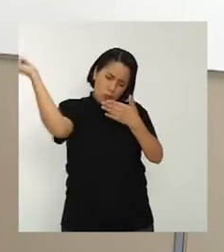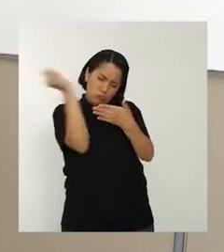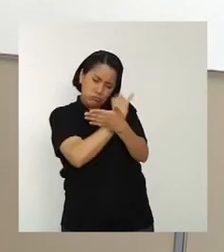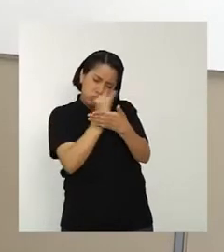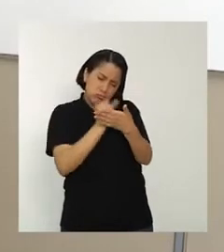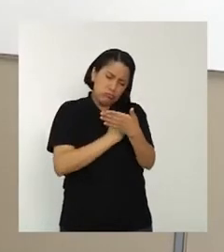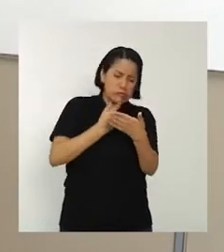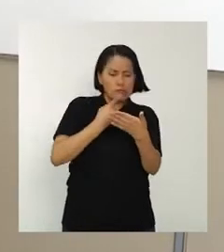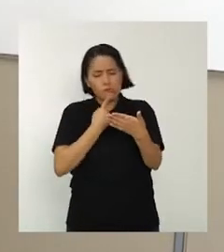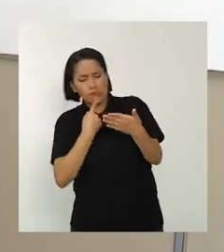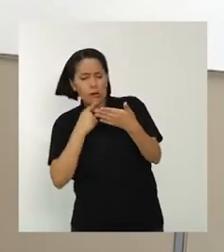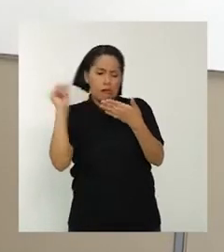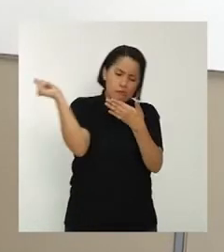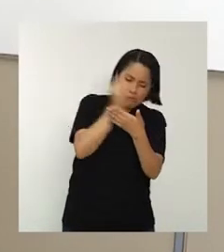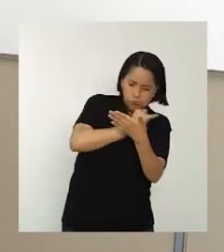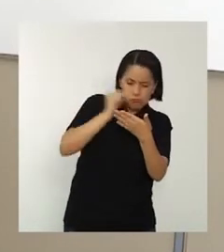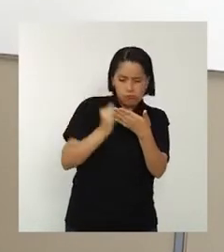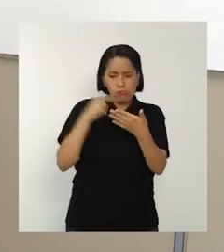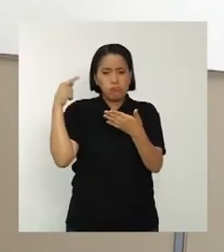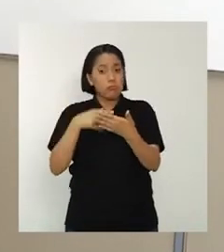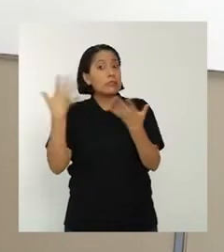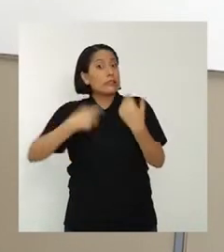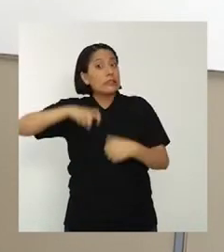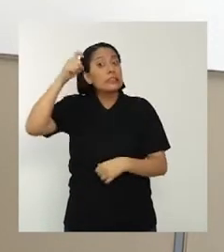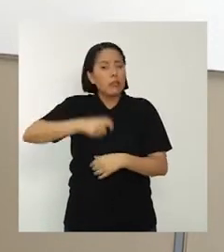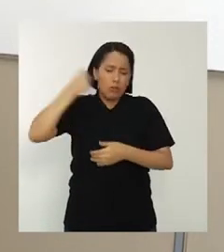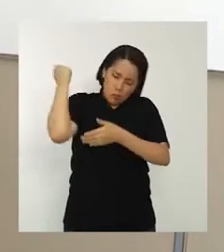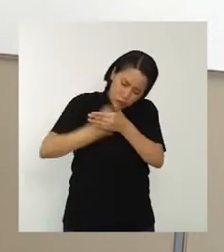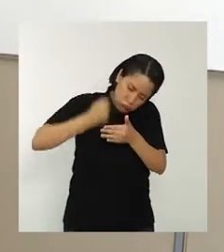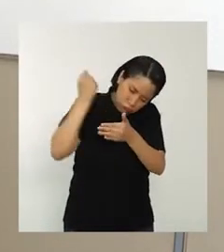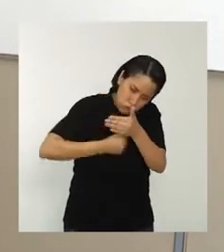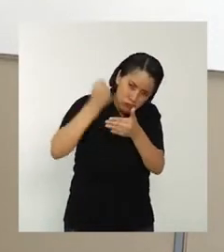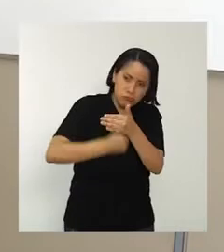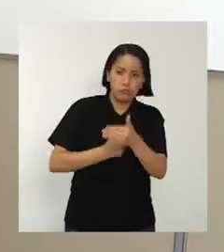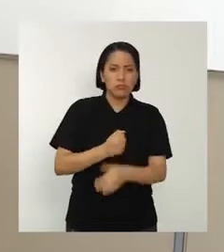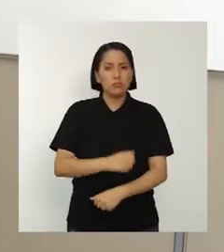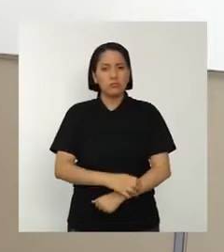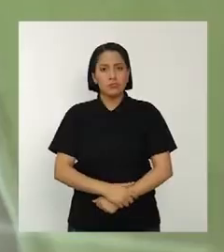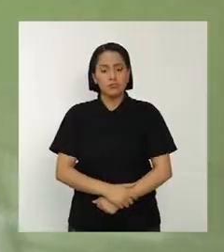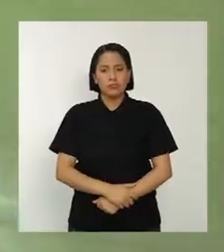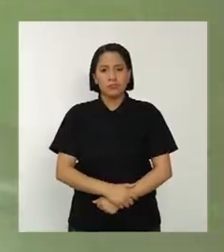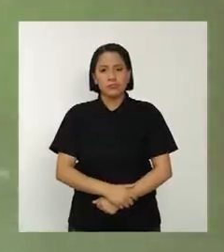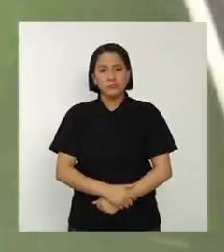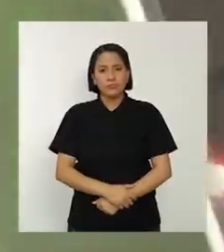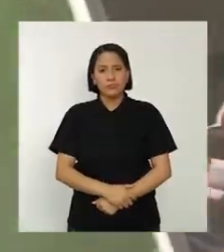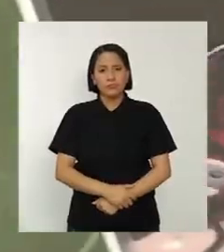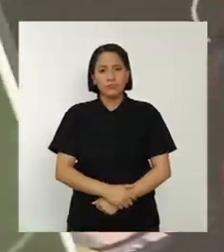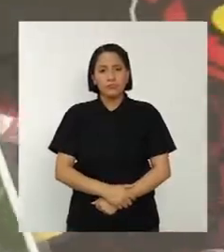práctica, así que hay que ponerle mucho empeño a ello.